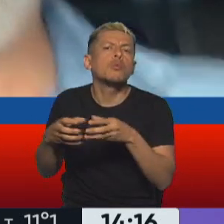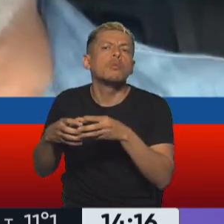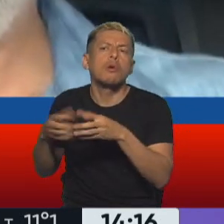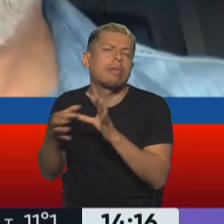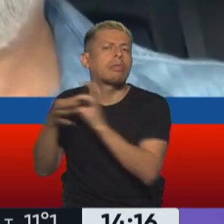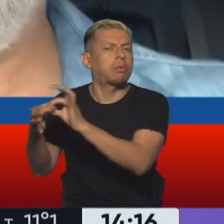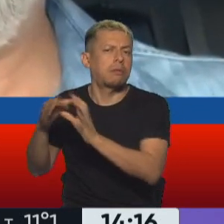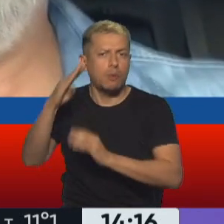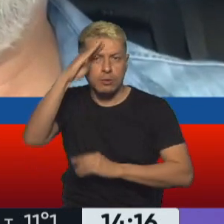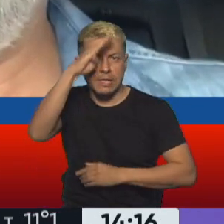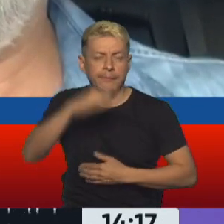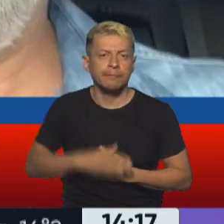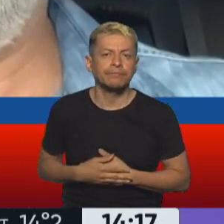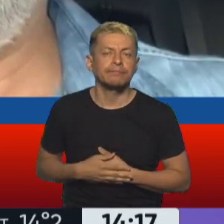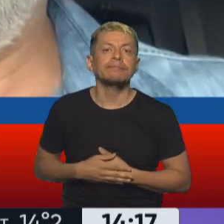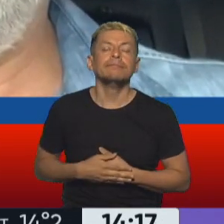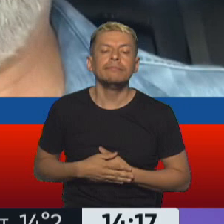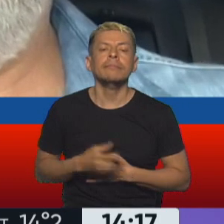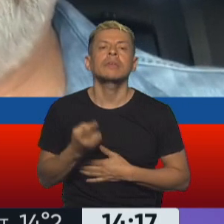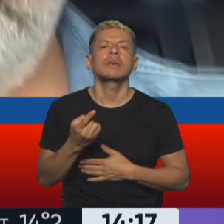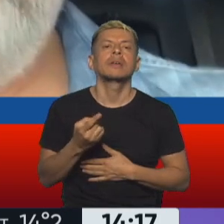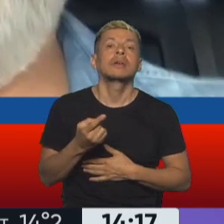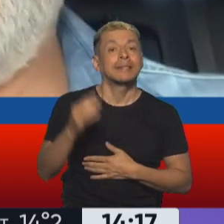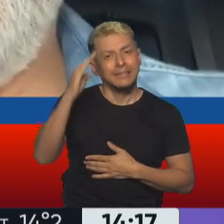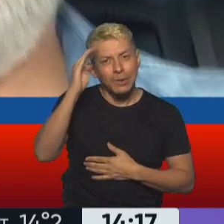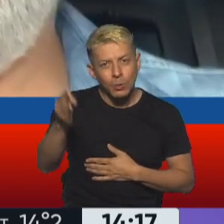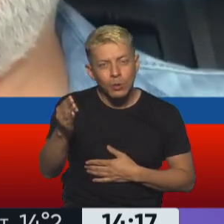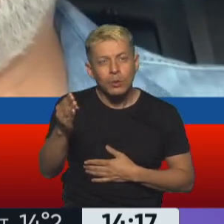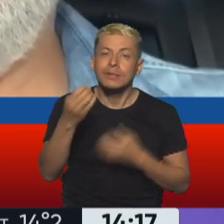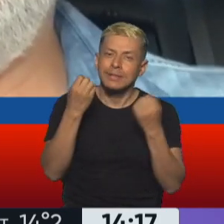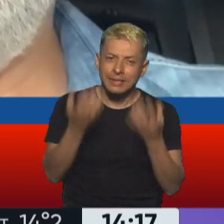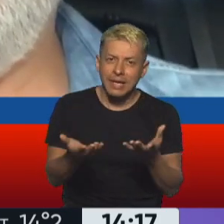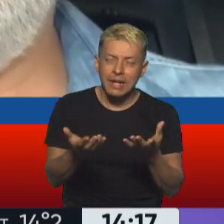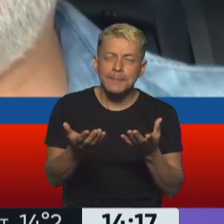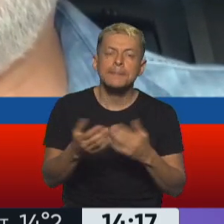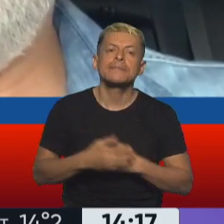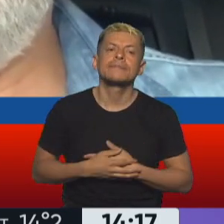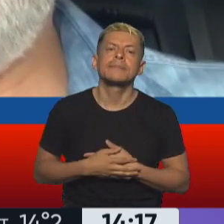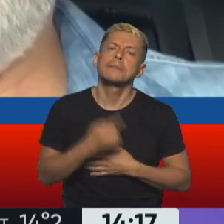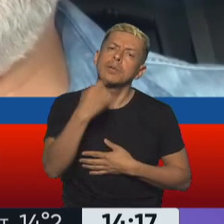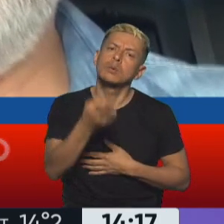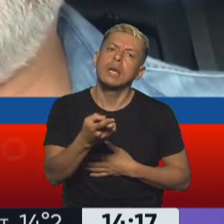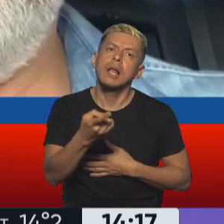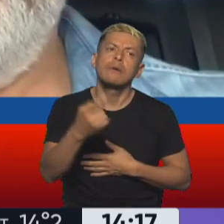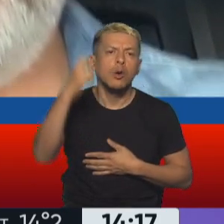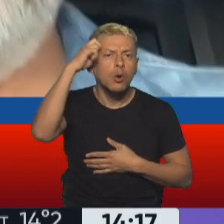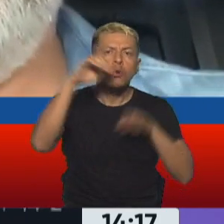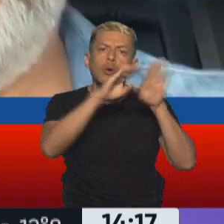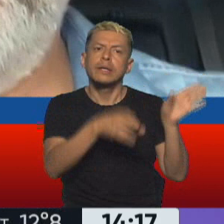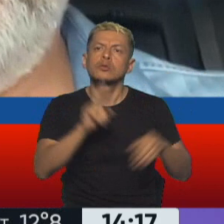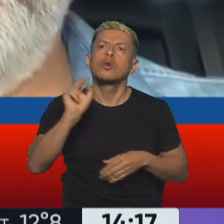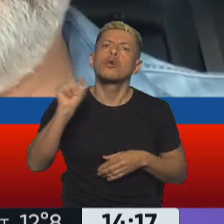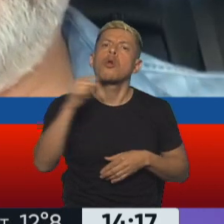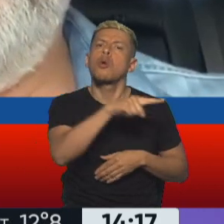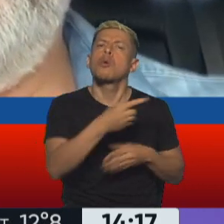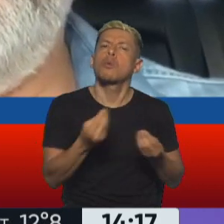por él. Claudio, Ayelena Oliva lo saluda, ¿cómo está? Quería preguntarle acerca del rol del Congreso y en este caso, ¿cómo